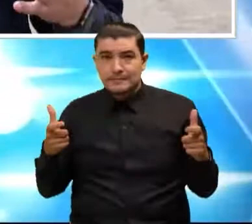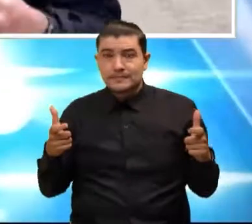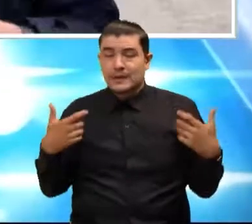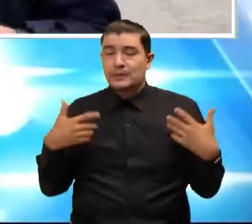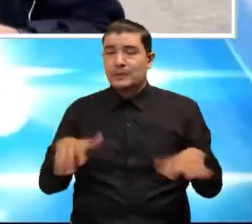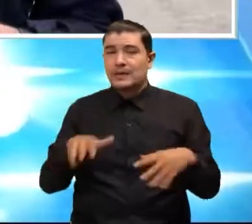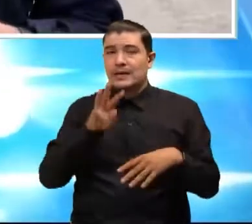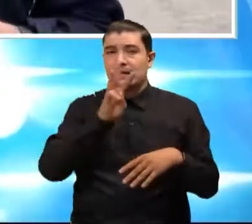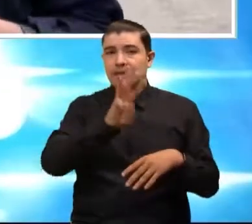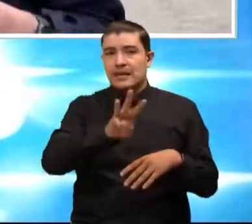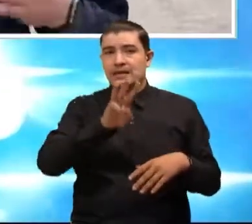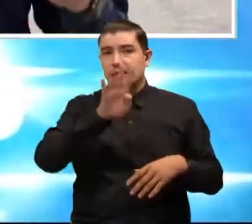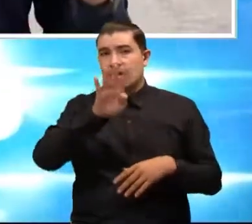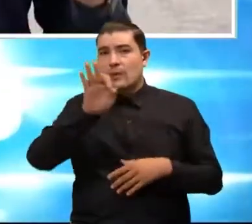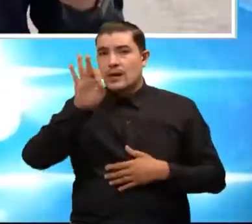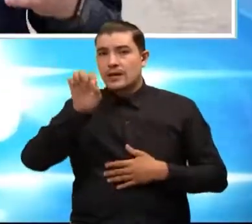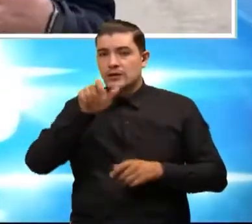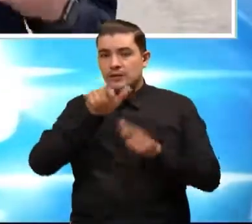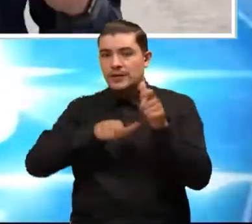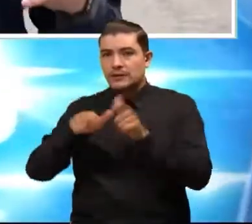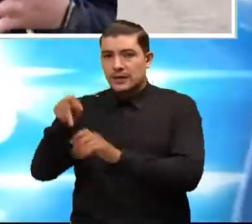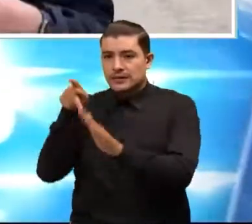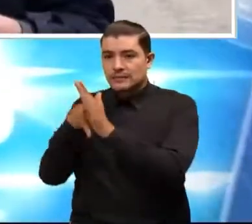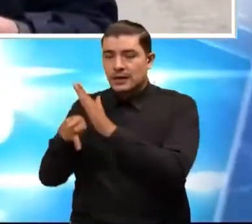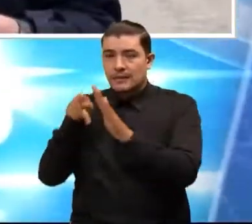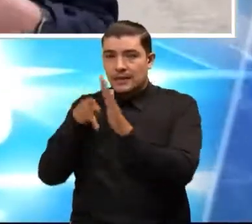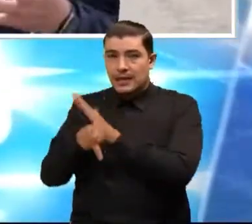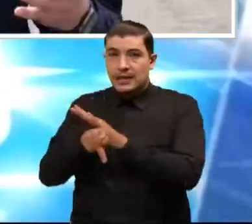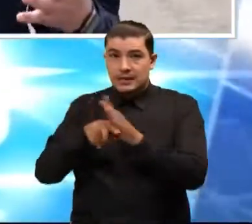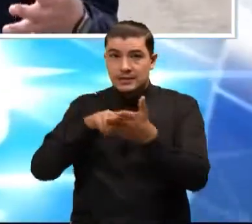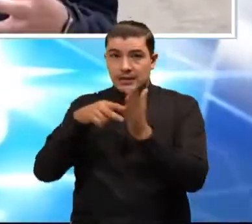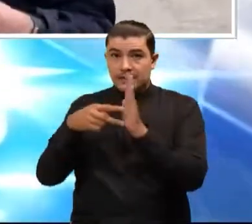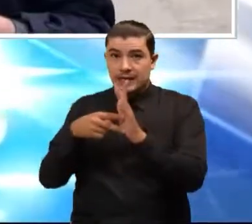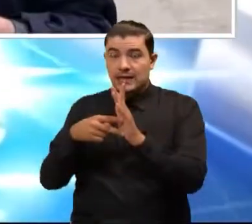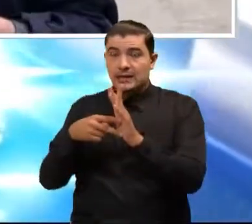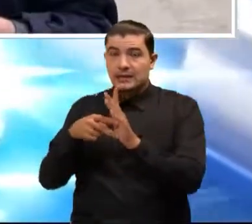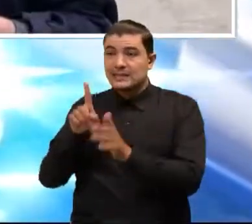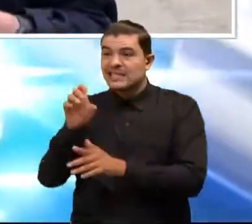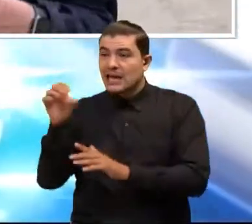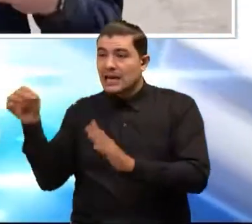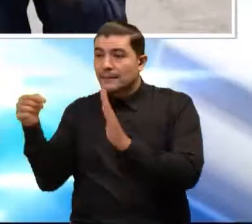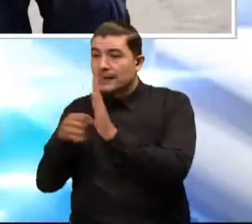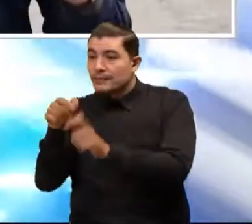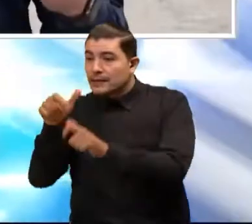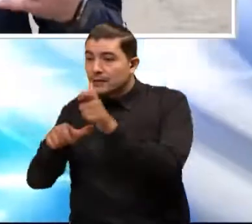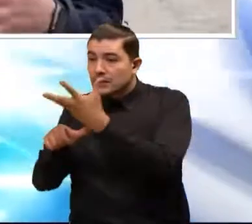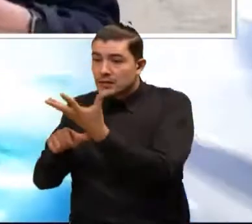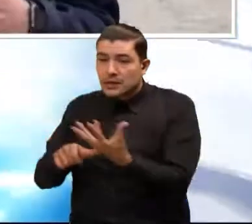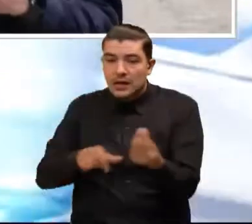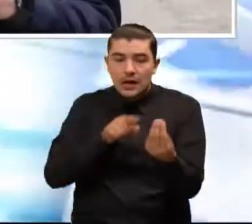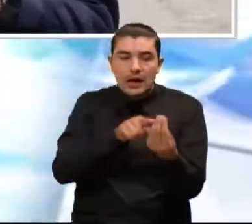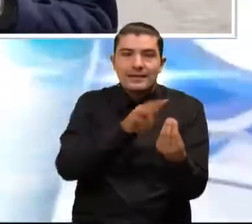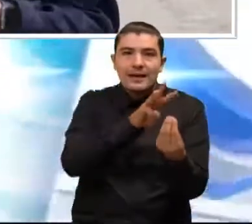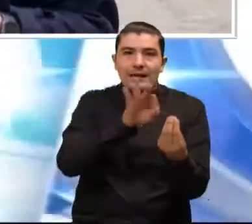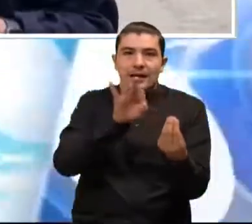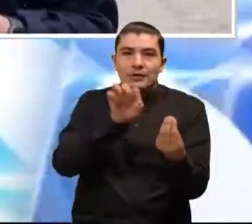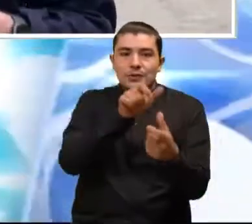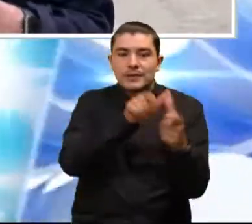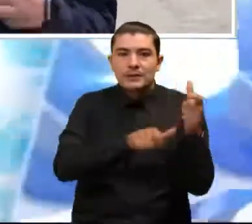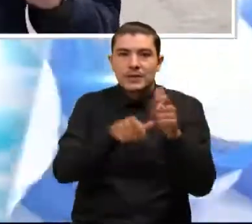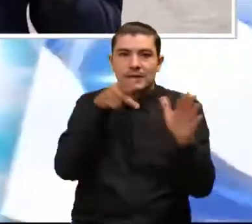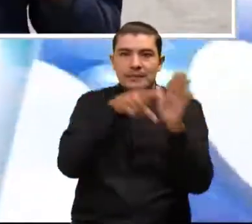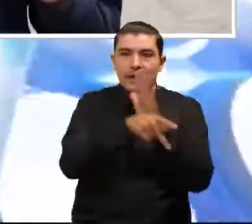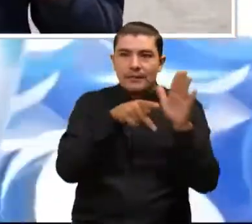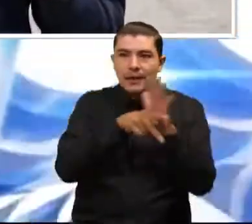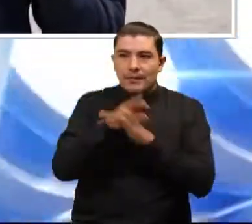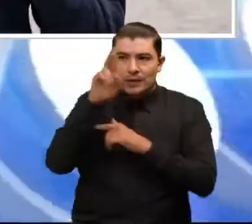de 348 homicidios, cerca de una tasa de 38 por cada 100.000 habitantes. Hoy, con estas estrategias y de manera